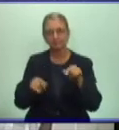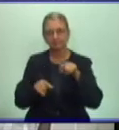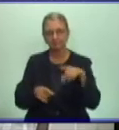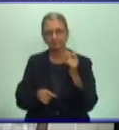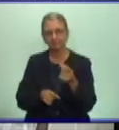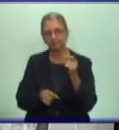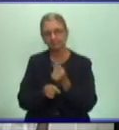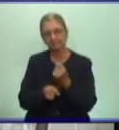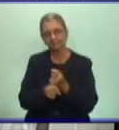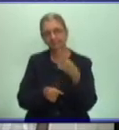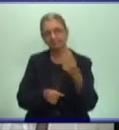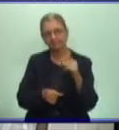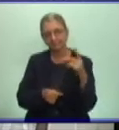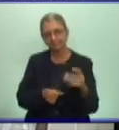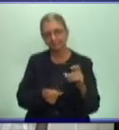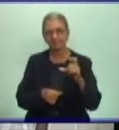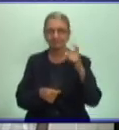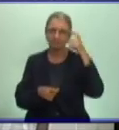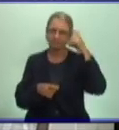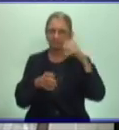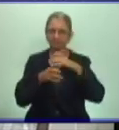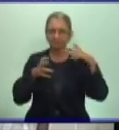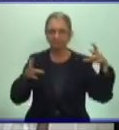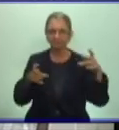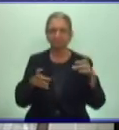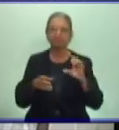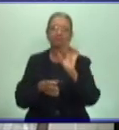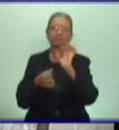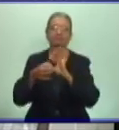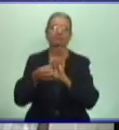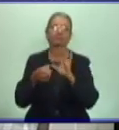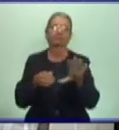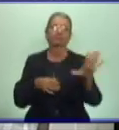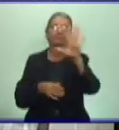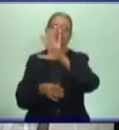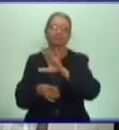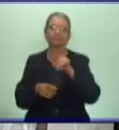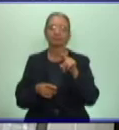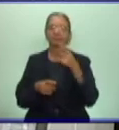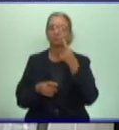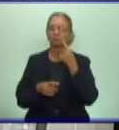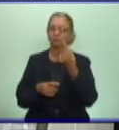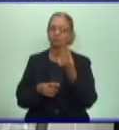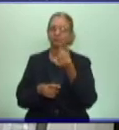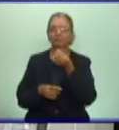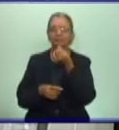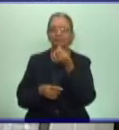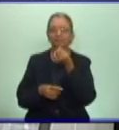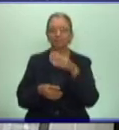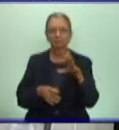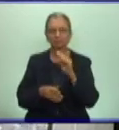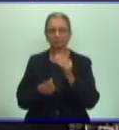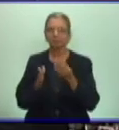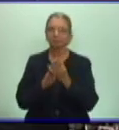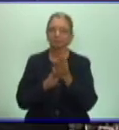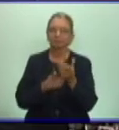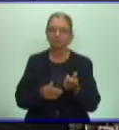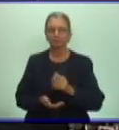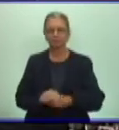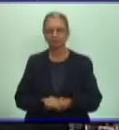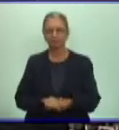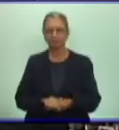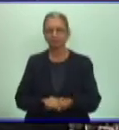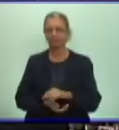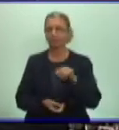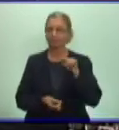de ciencia y geografía, que tendrán oportunidad de ver nuevamente cuáles son las preguntas y las actividades que se pueden desarrollar. De todas maneras, esto